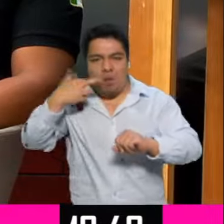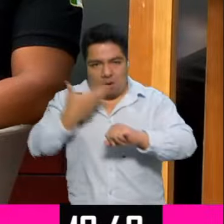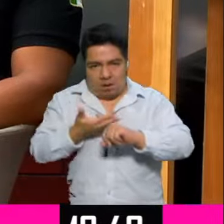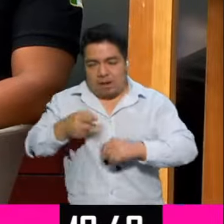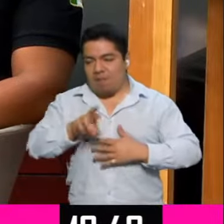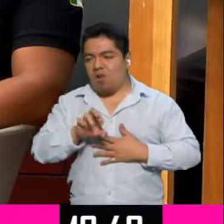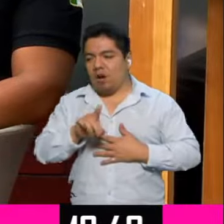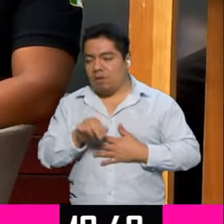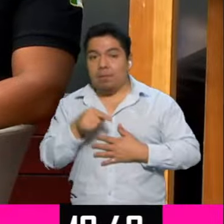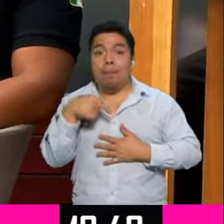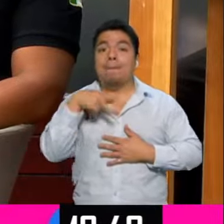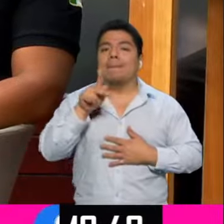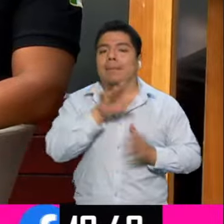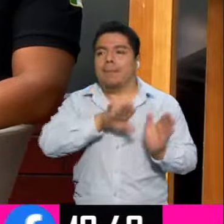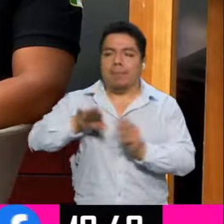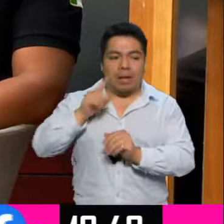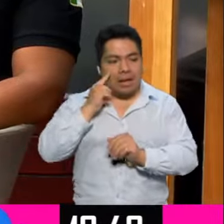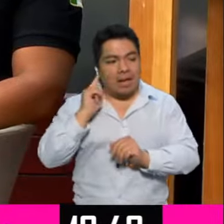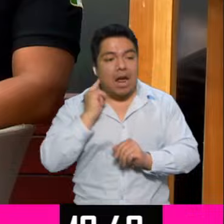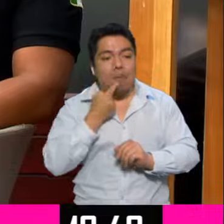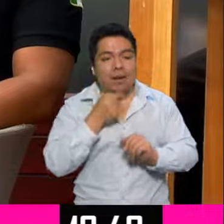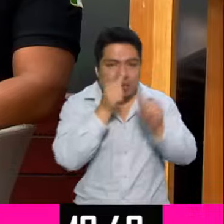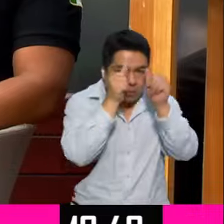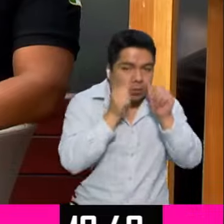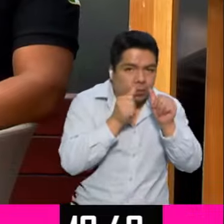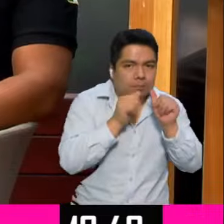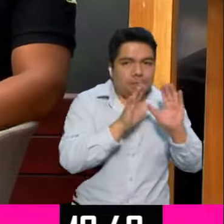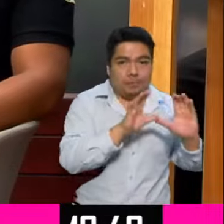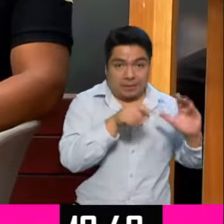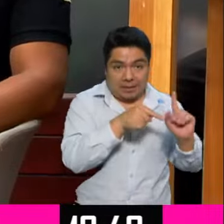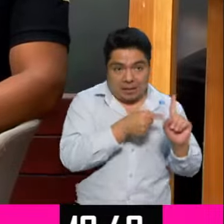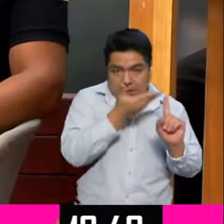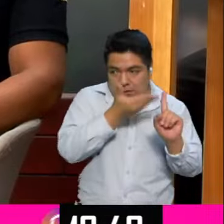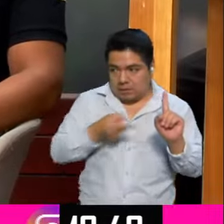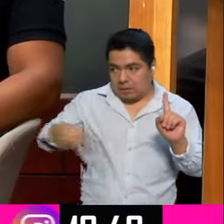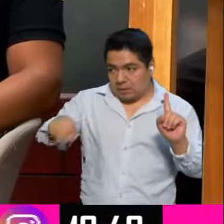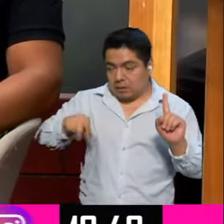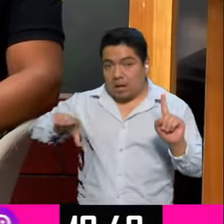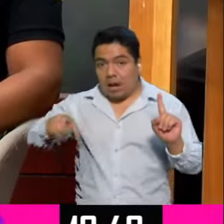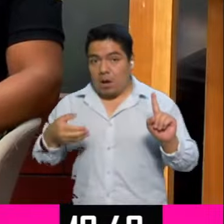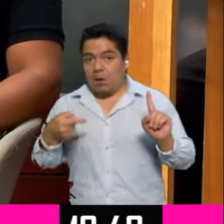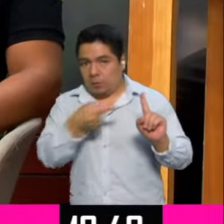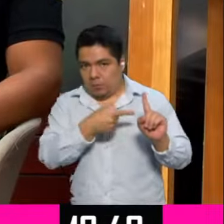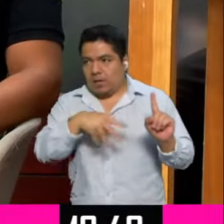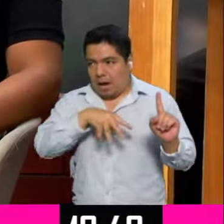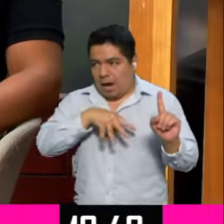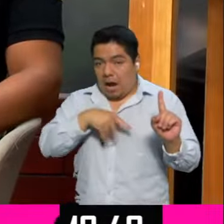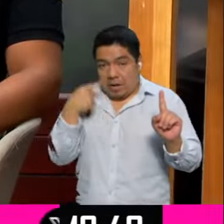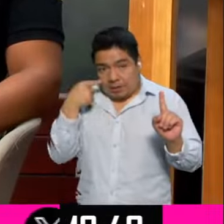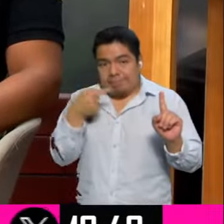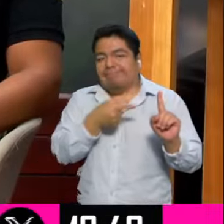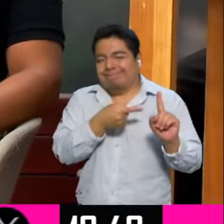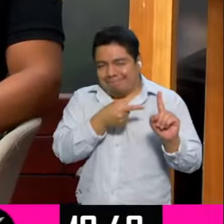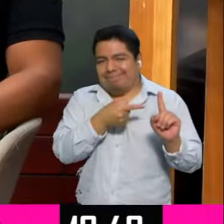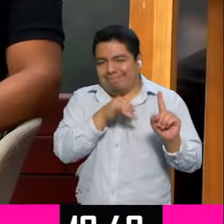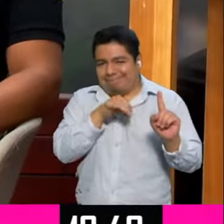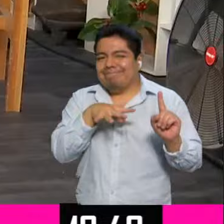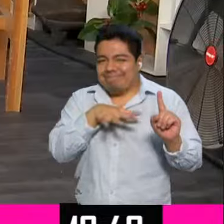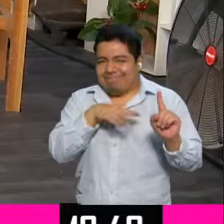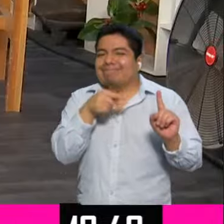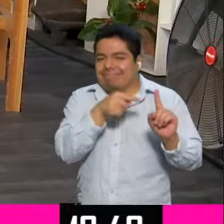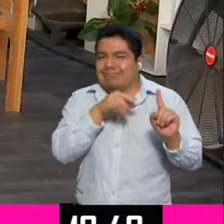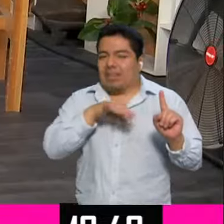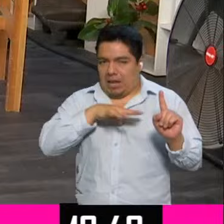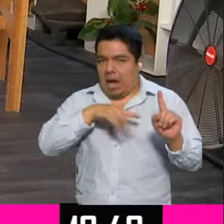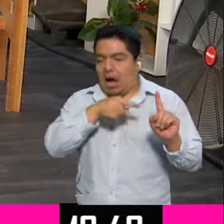que son sordociegas, nosotros les hacemos entender a toda la comunidad que existen y que si llega el momento... Para